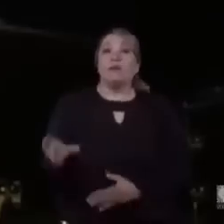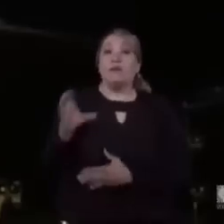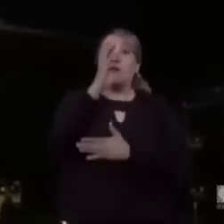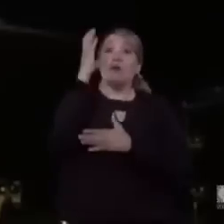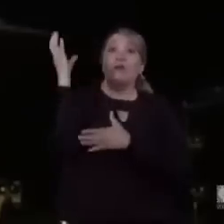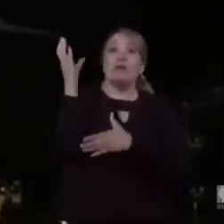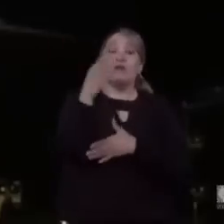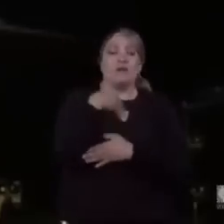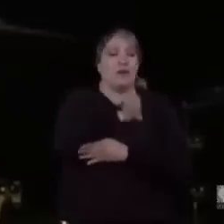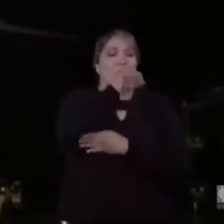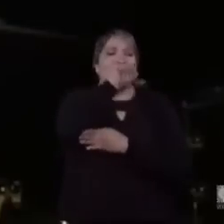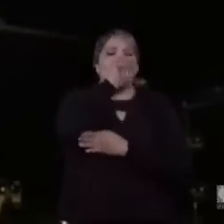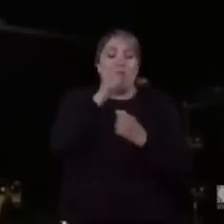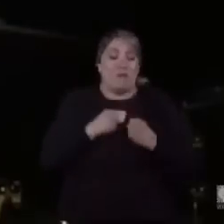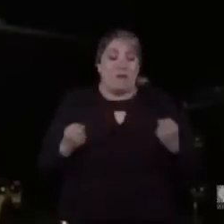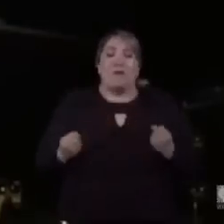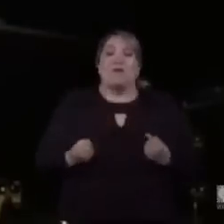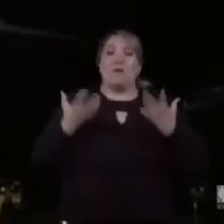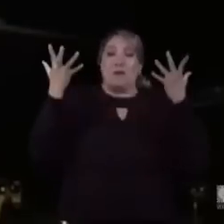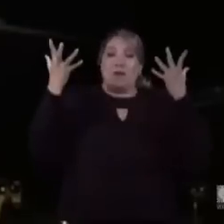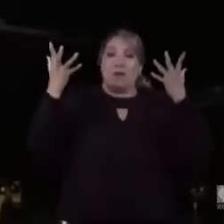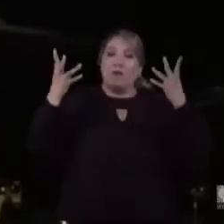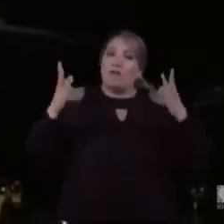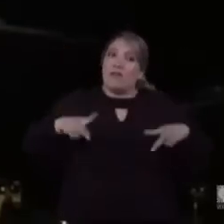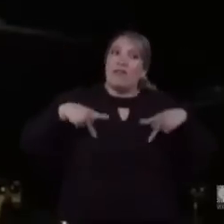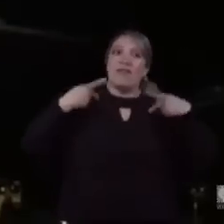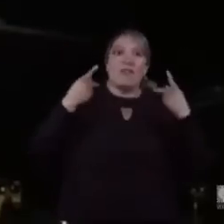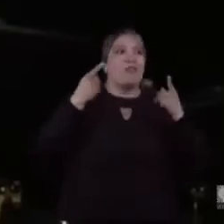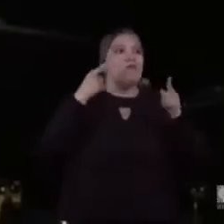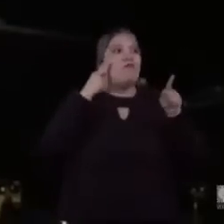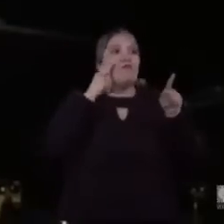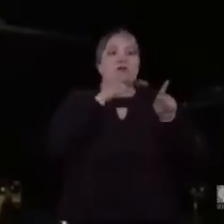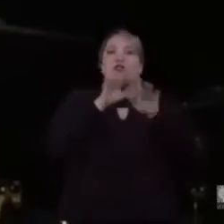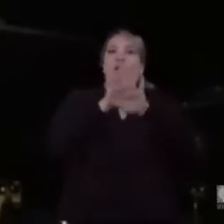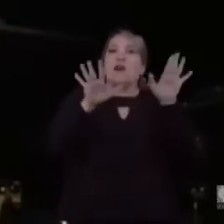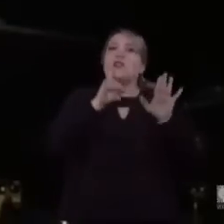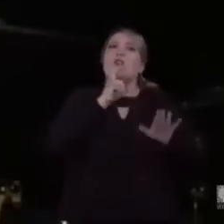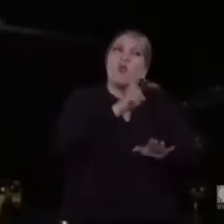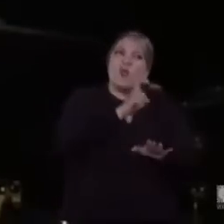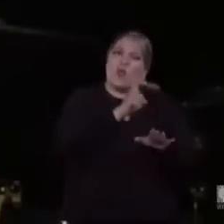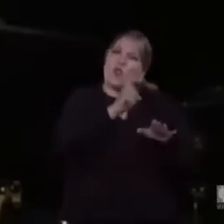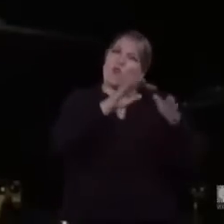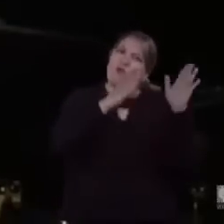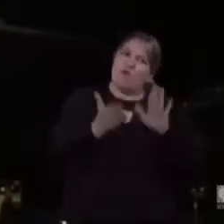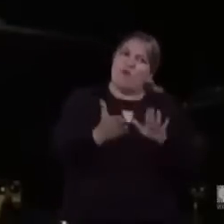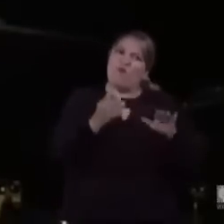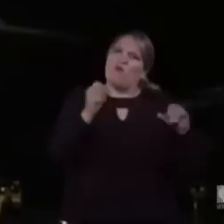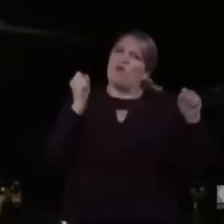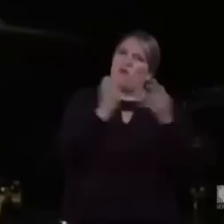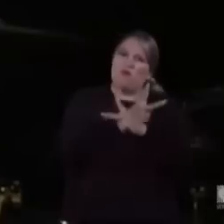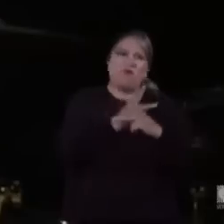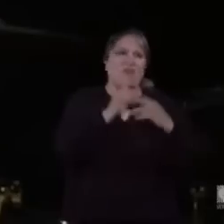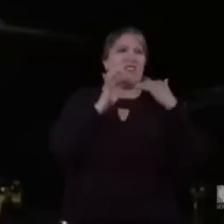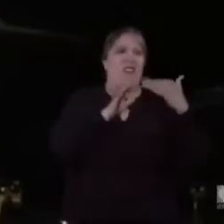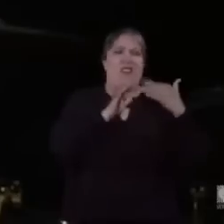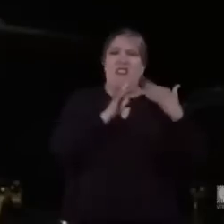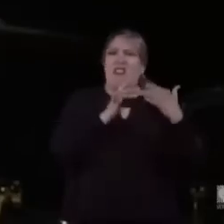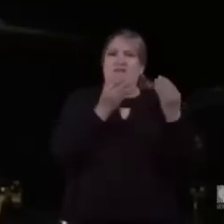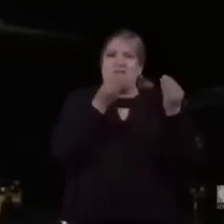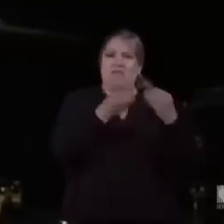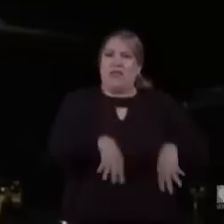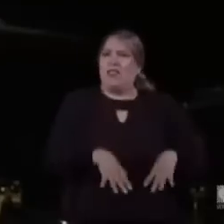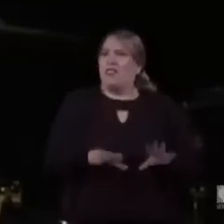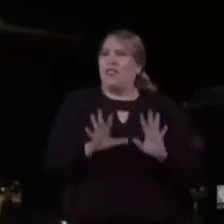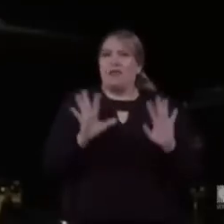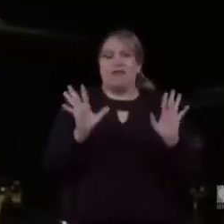Una Colombia apasionada por la vida, donde no habrá más odios, ni muerte violenta, ni guerras inútiles.